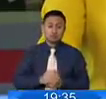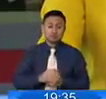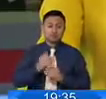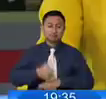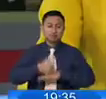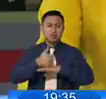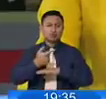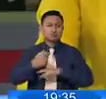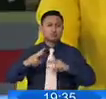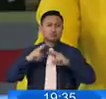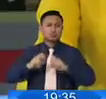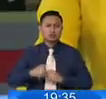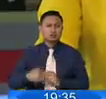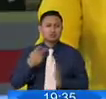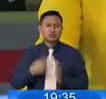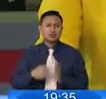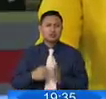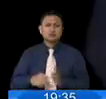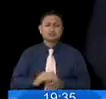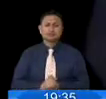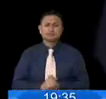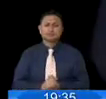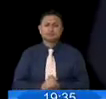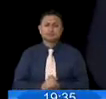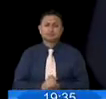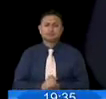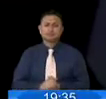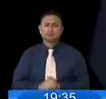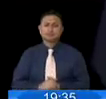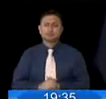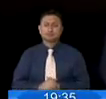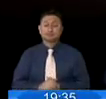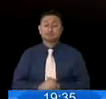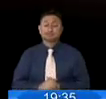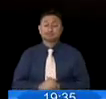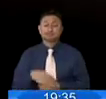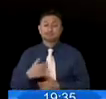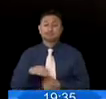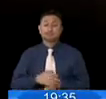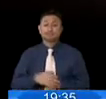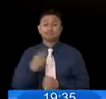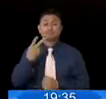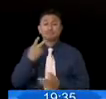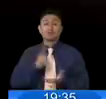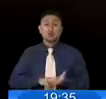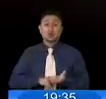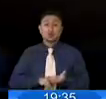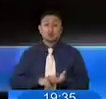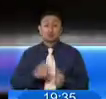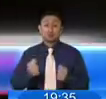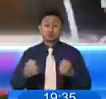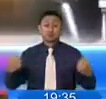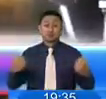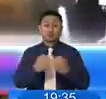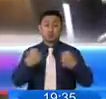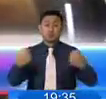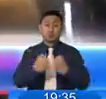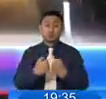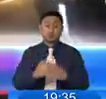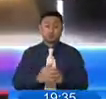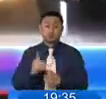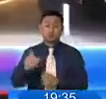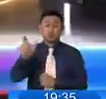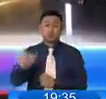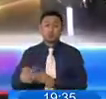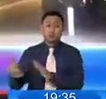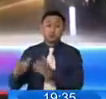autoridades investigan las causas del percance vial. Un doble accidente de tránsito acabó con la vida de un ciudadano